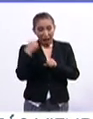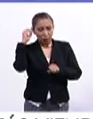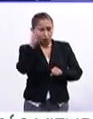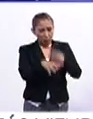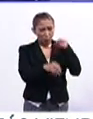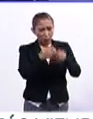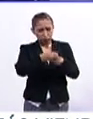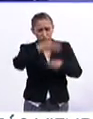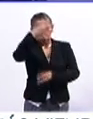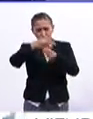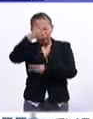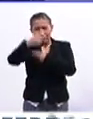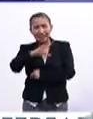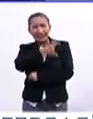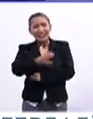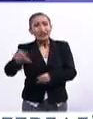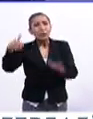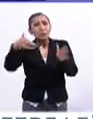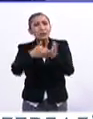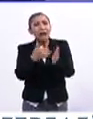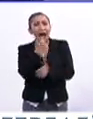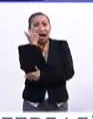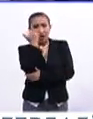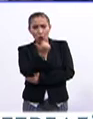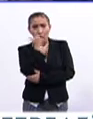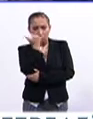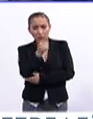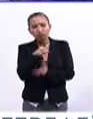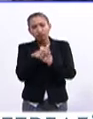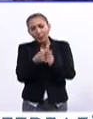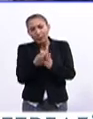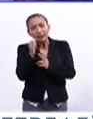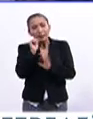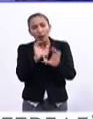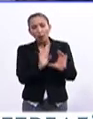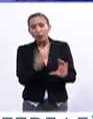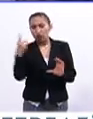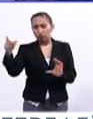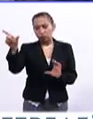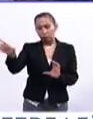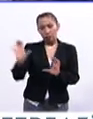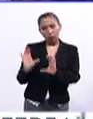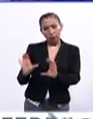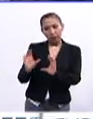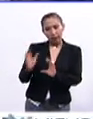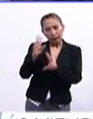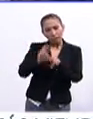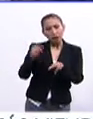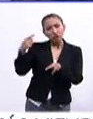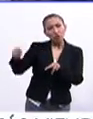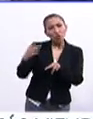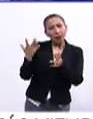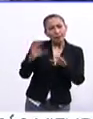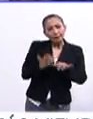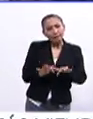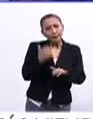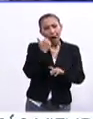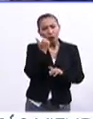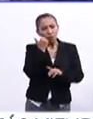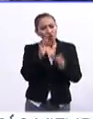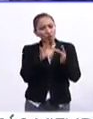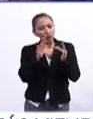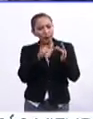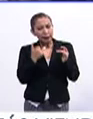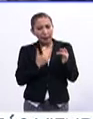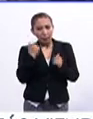de nuestros más de 300,000 estudiantes, pues empezamos siempre cuidando su integridad a analizar el comportamiento de nuestros estudiantes y